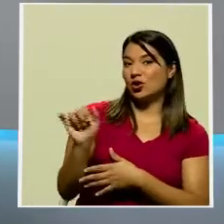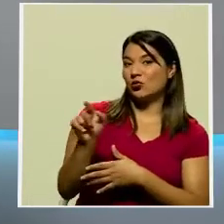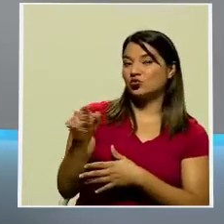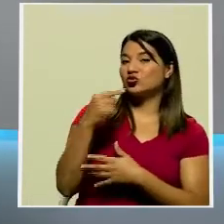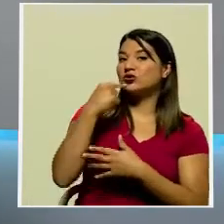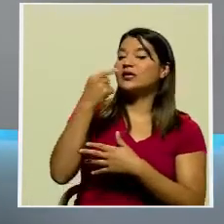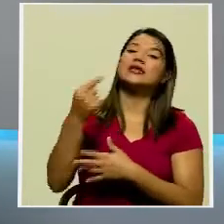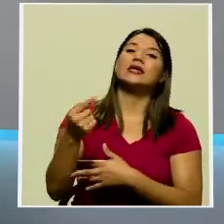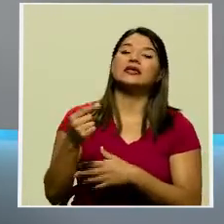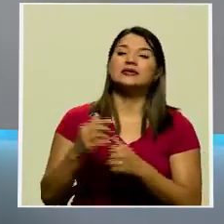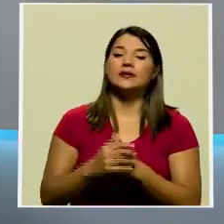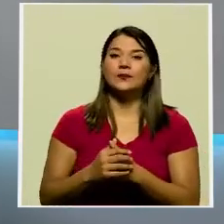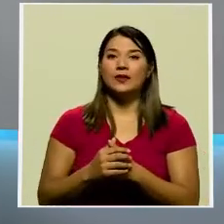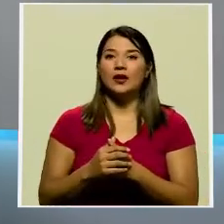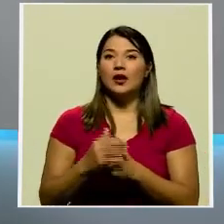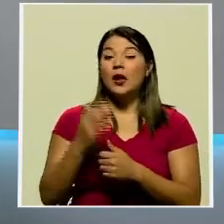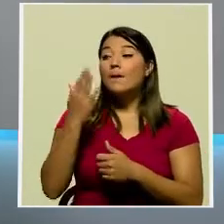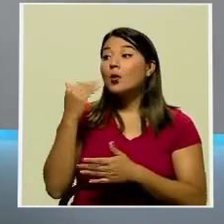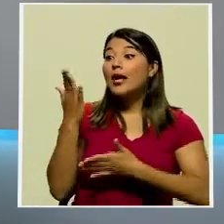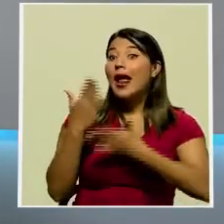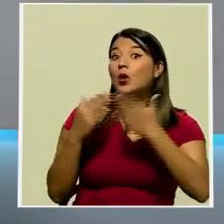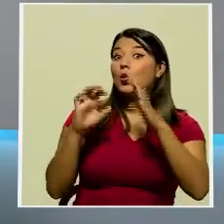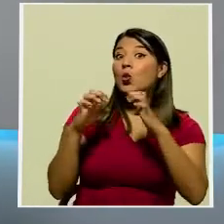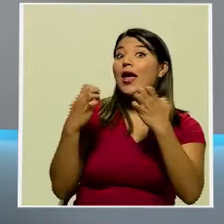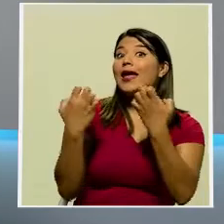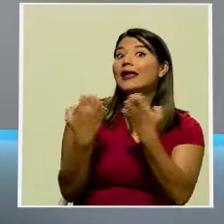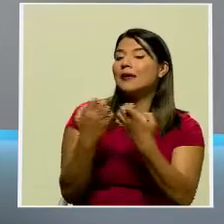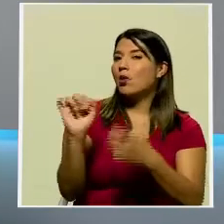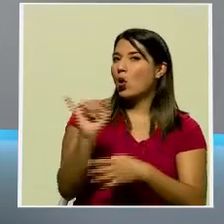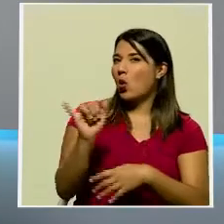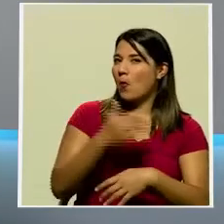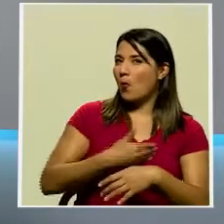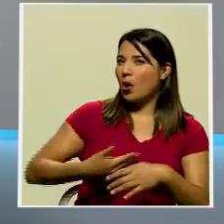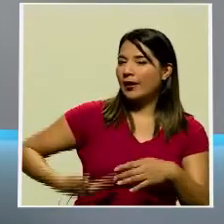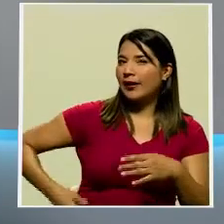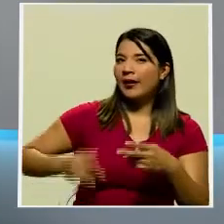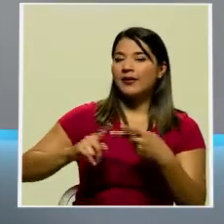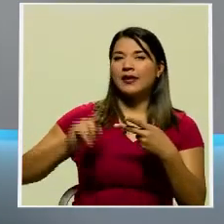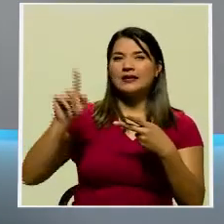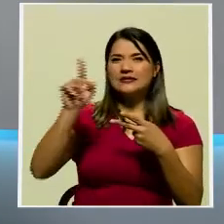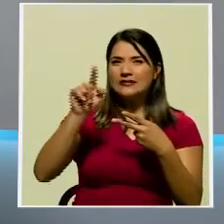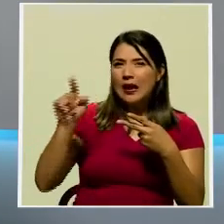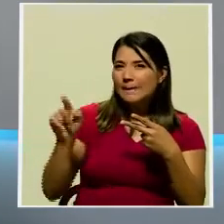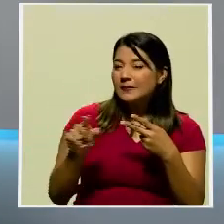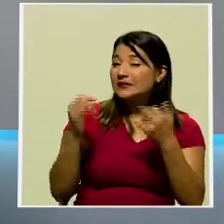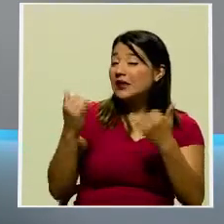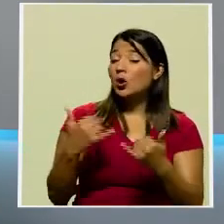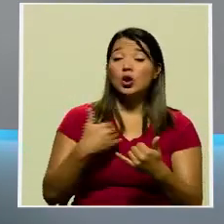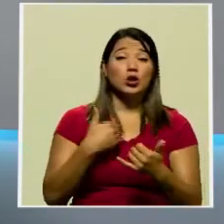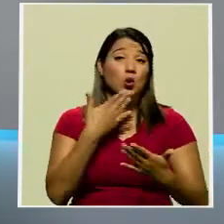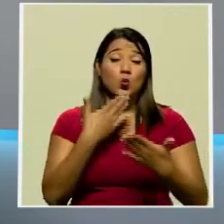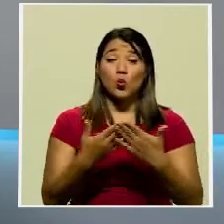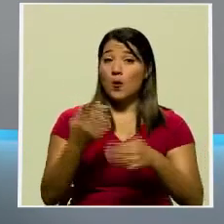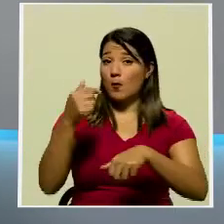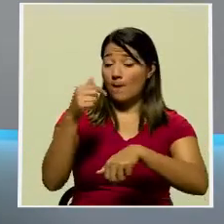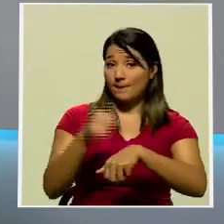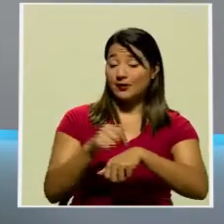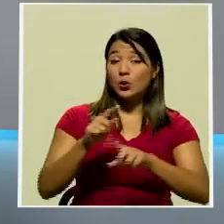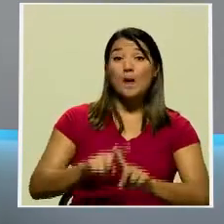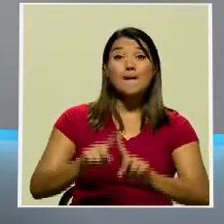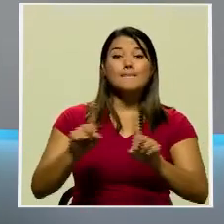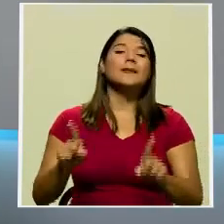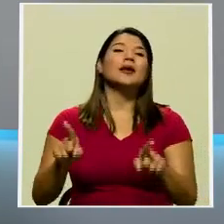quién está en primer lugar, hay equipos como Herediano, el Deportivo de Saprissa que no están pasando su mejor momento, pero más allá de eso